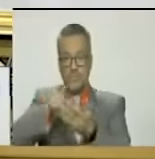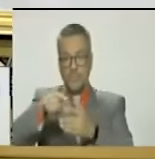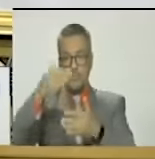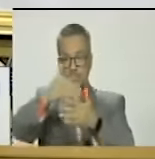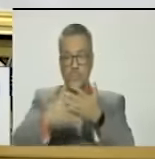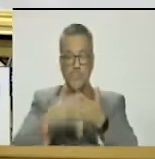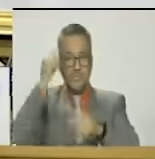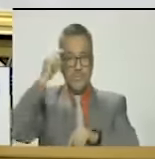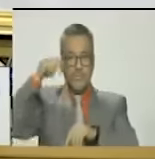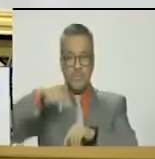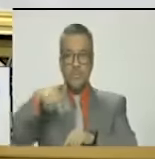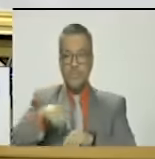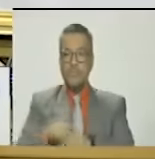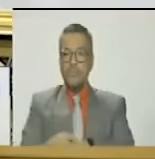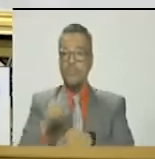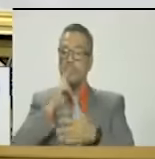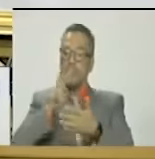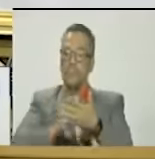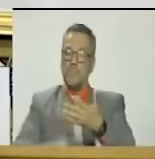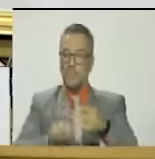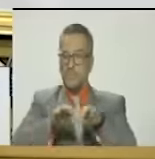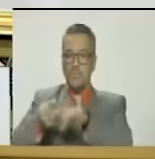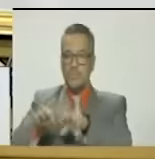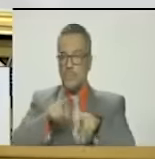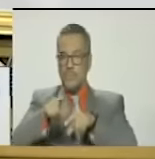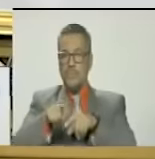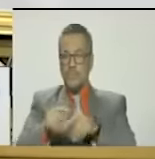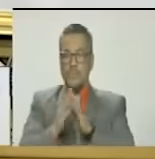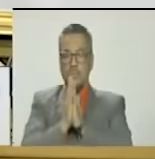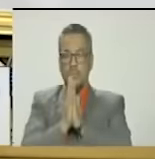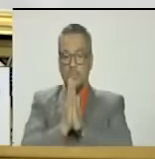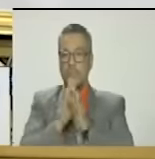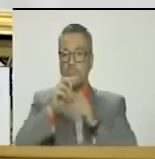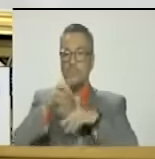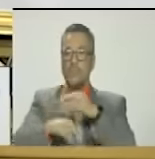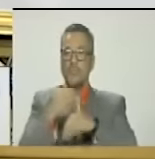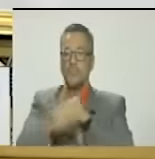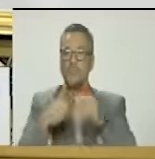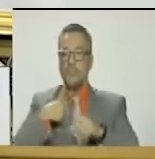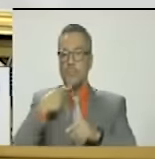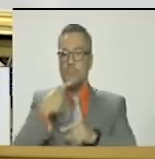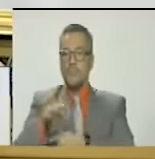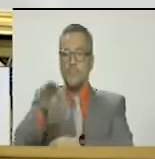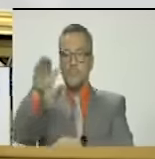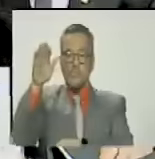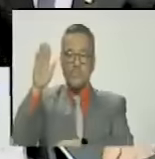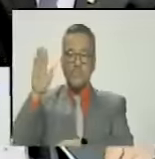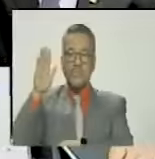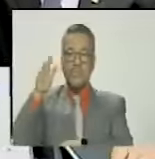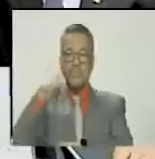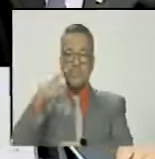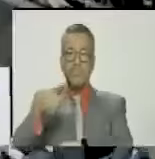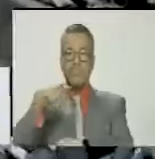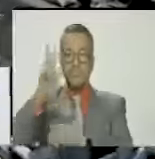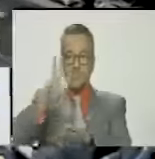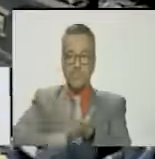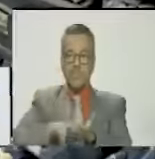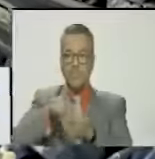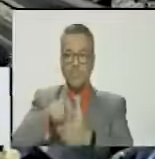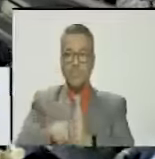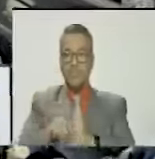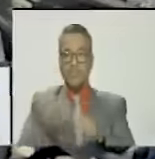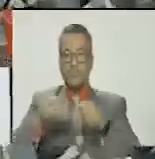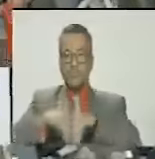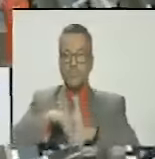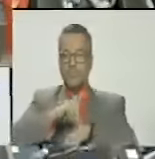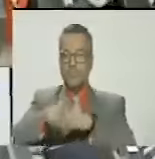orden del día propuesto, leído por el secretario accidental, sírvanse por favor indicarlo con la señal de costumbre. Queda aprobado